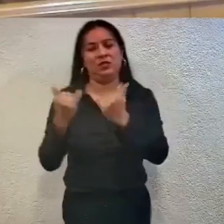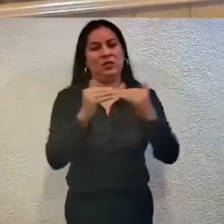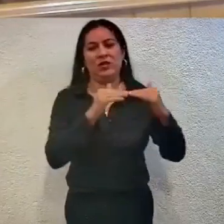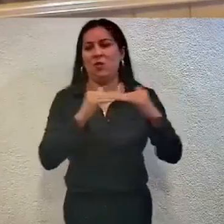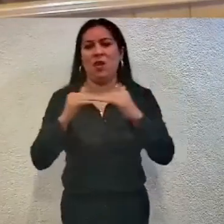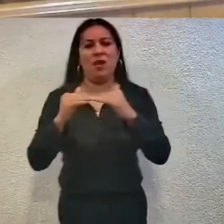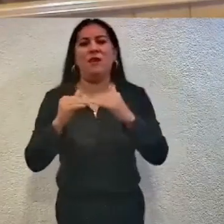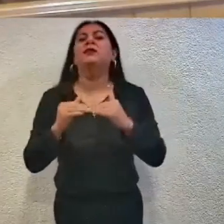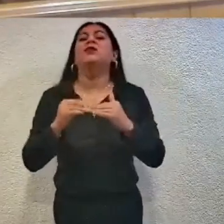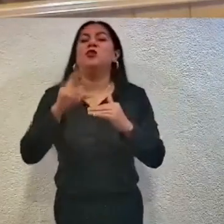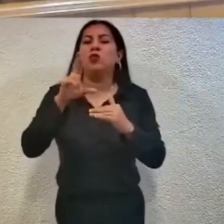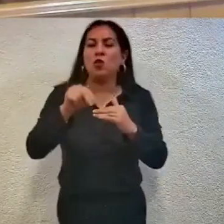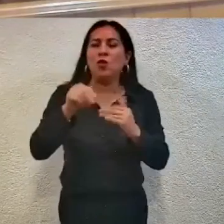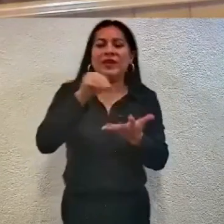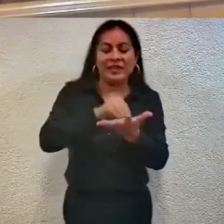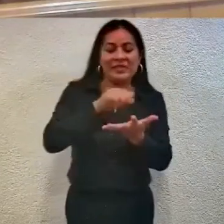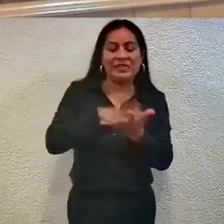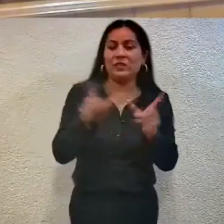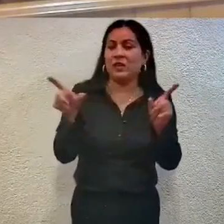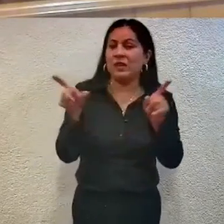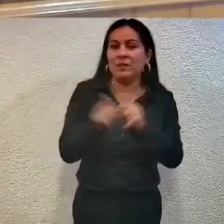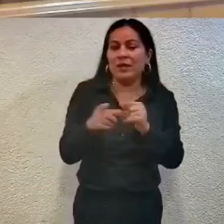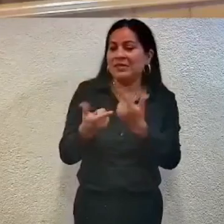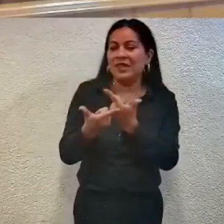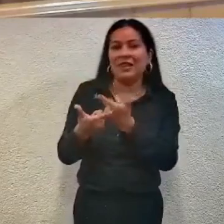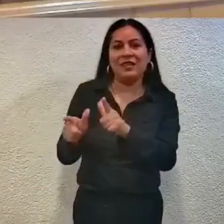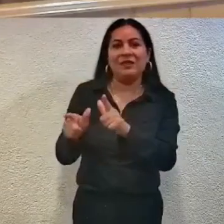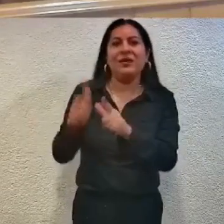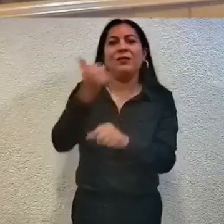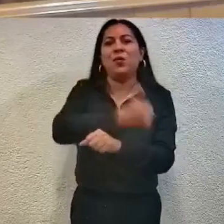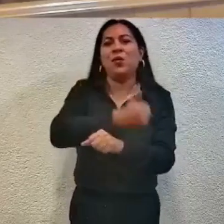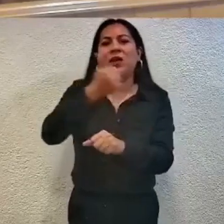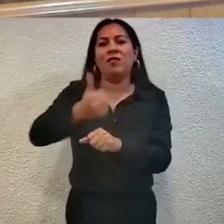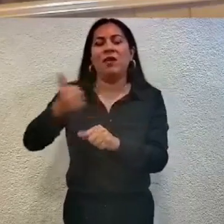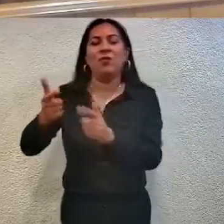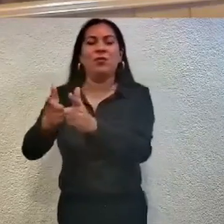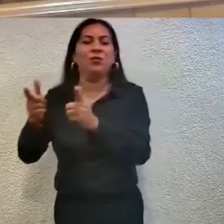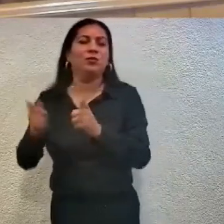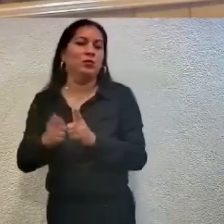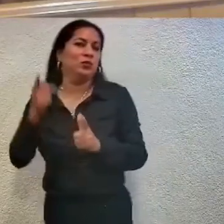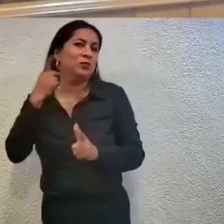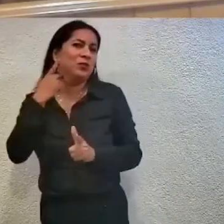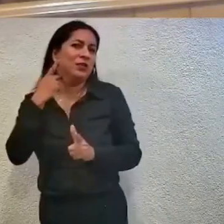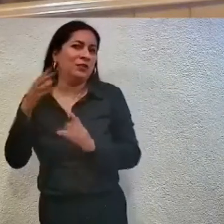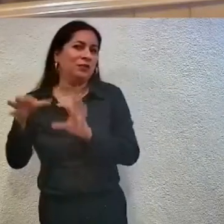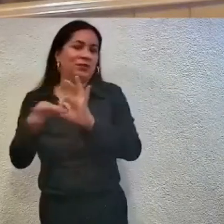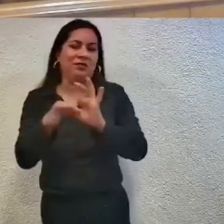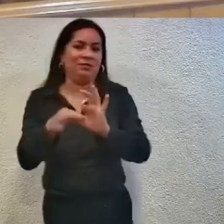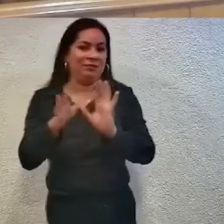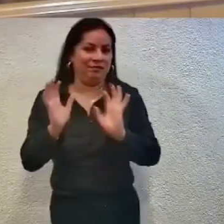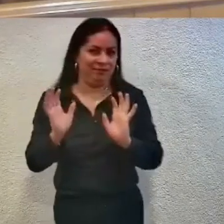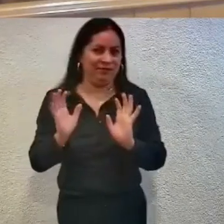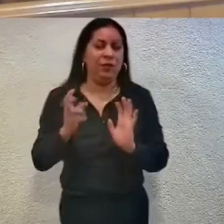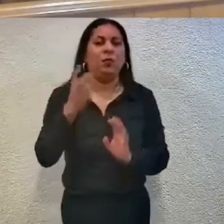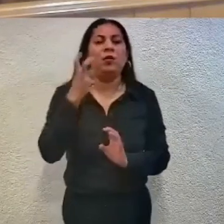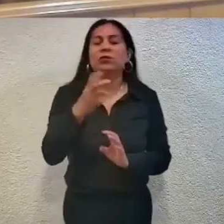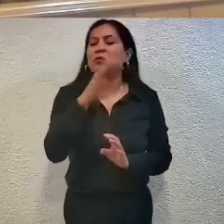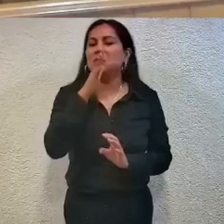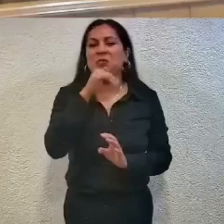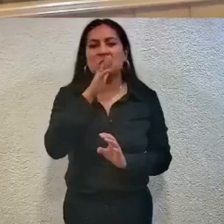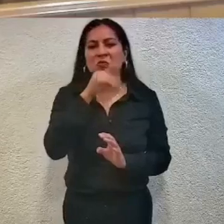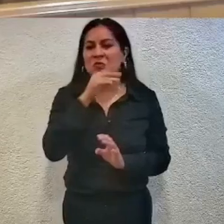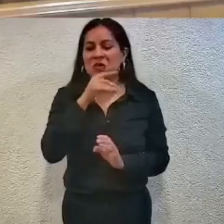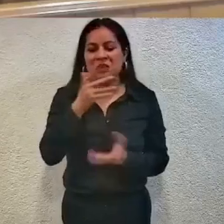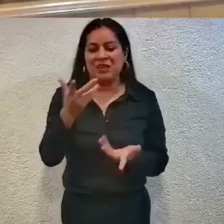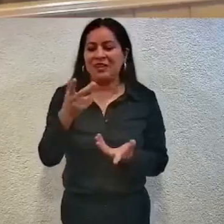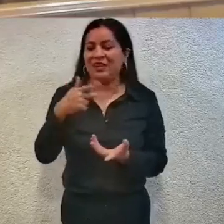principio de representación proporcional, sino que fueron registrados independientemente por cada uno de los partidos coaligados. Por